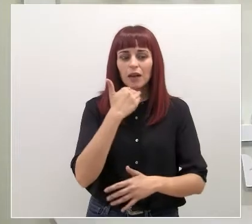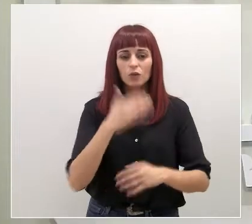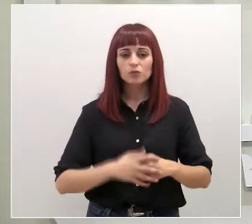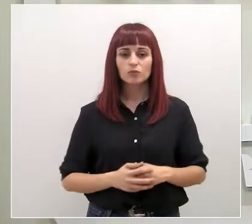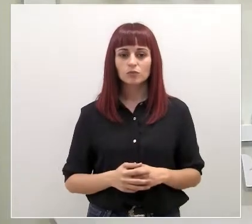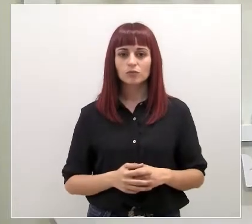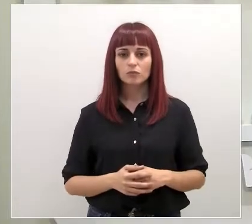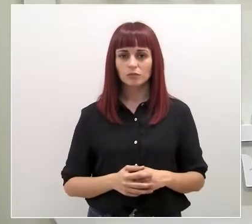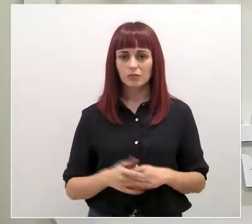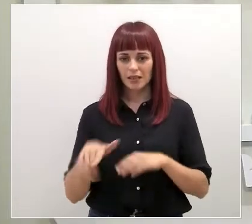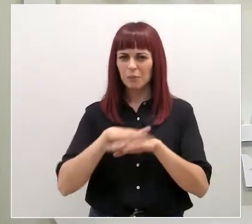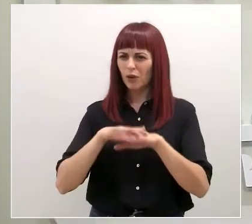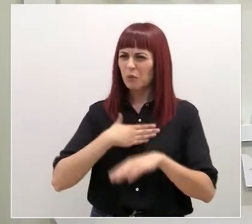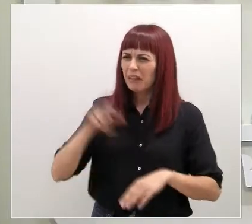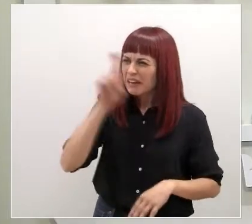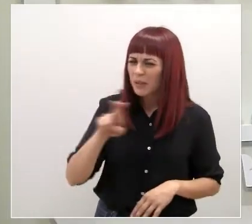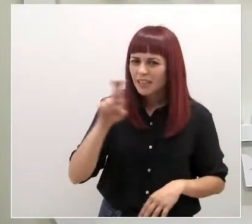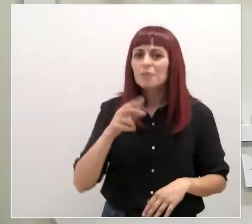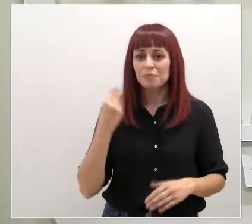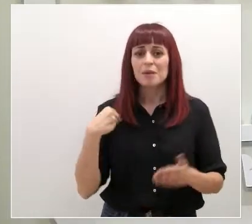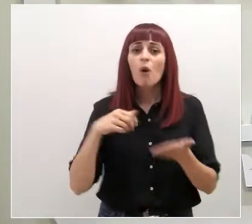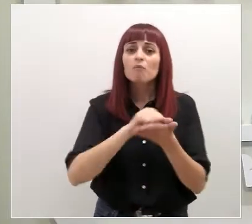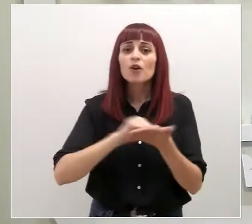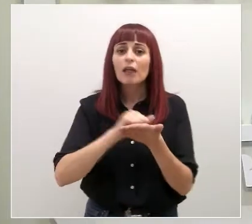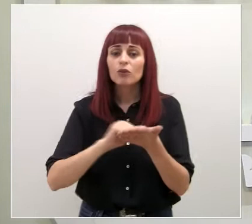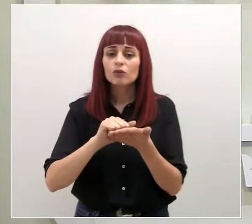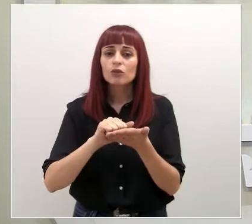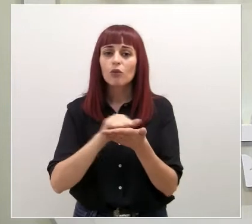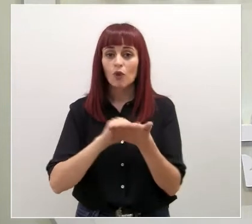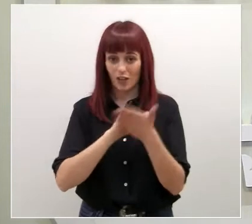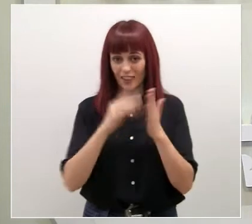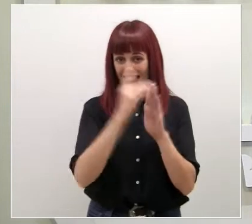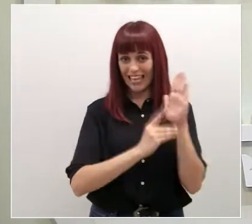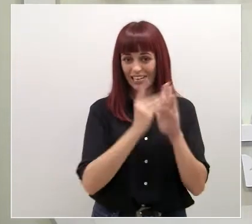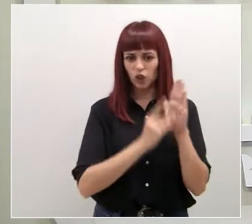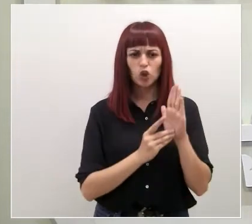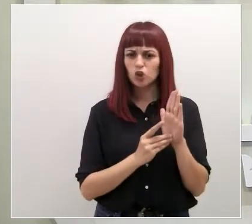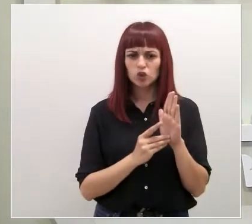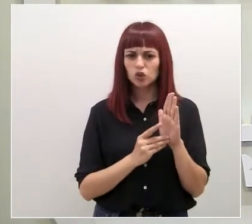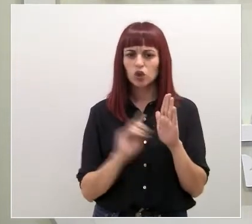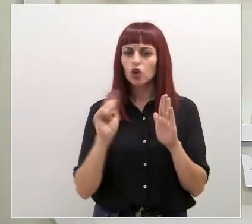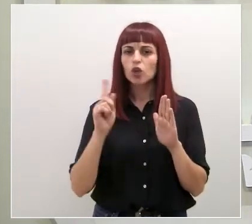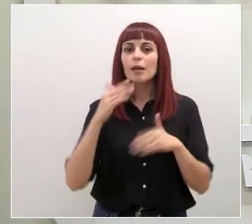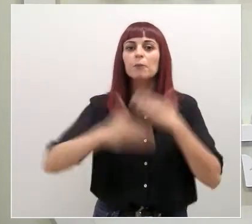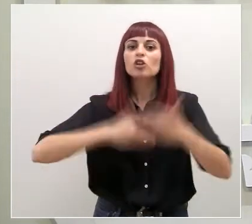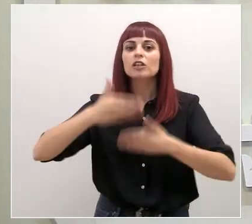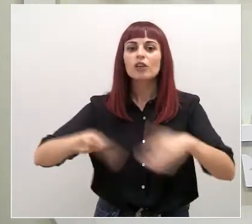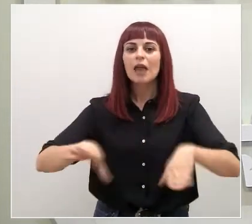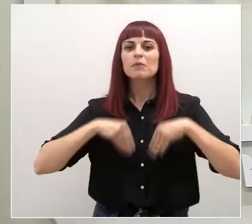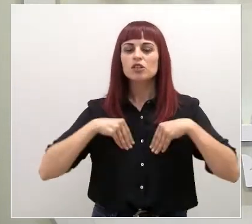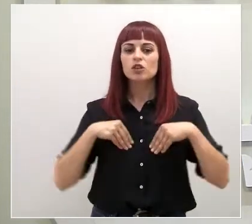decreto de… Perdóname, ¿me puede repetir? El borrador del decreto, del proceso de